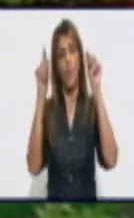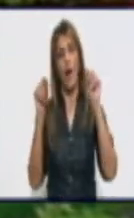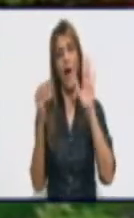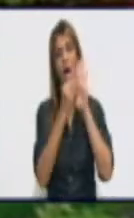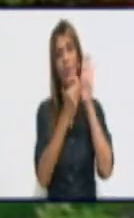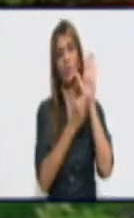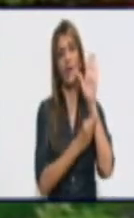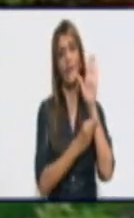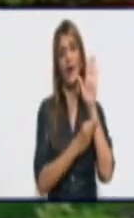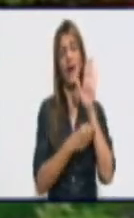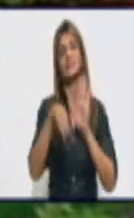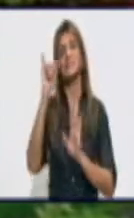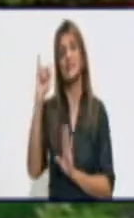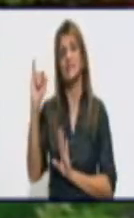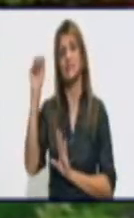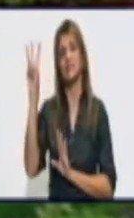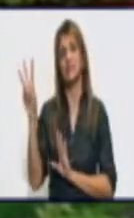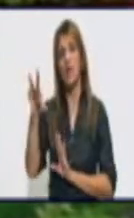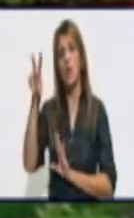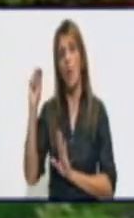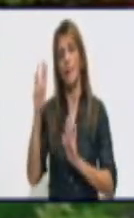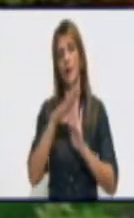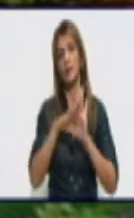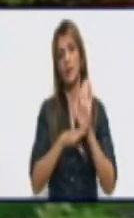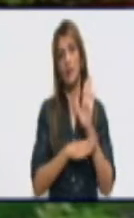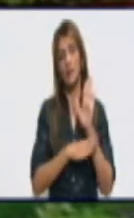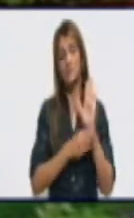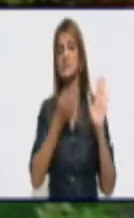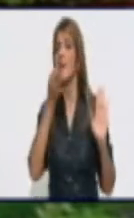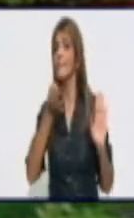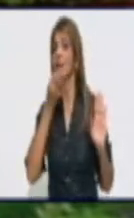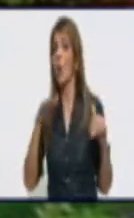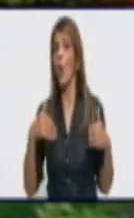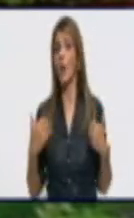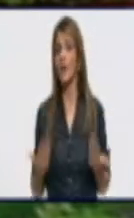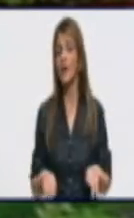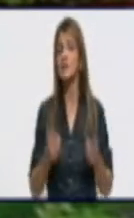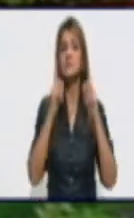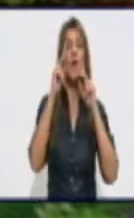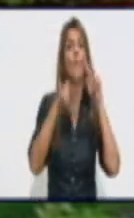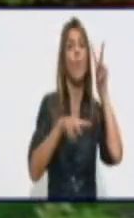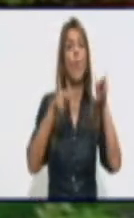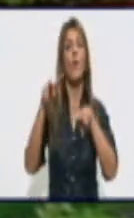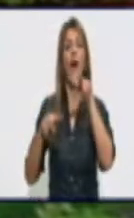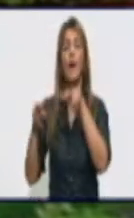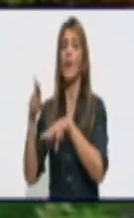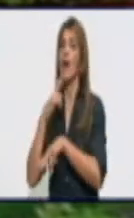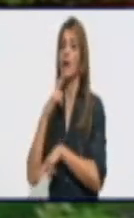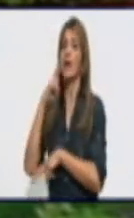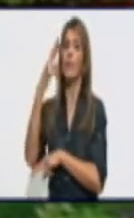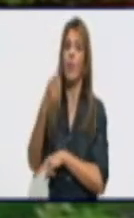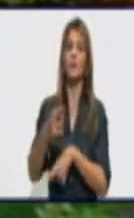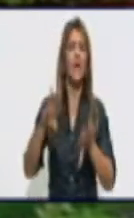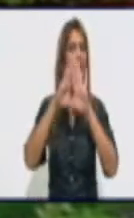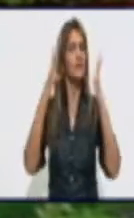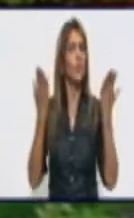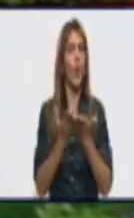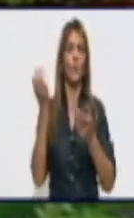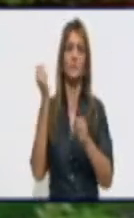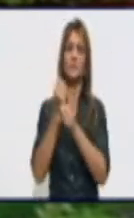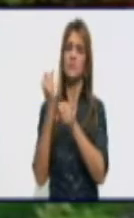el sector agrícola, se explicaba que se buscaba darle respuesta a toda la ineficiencia que